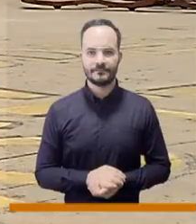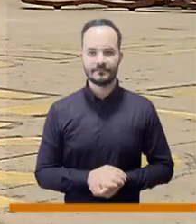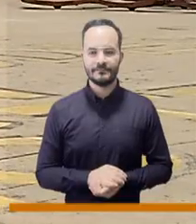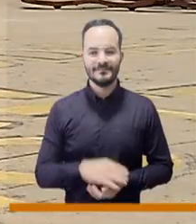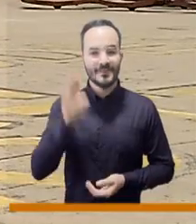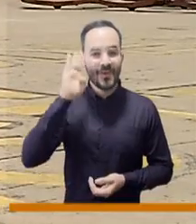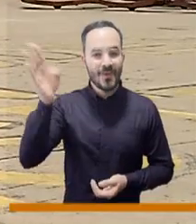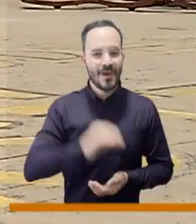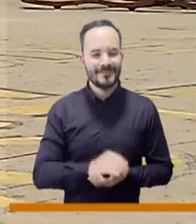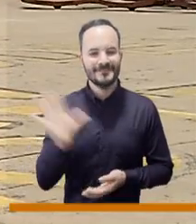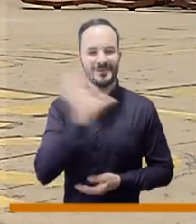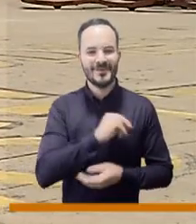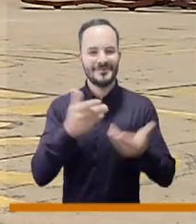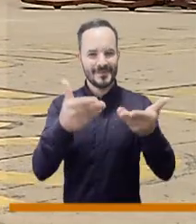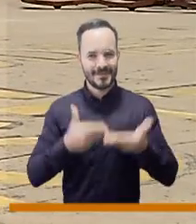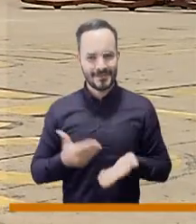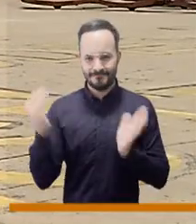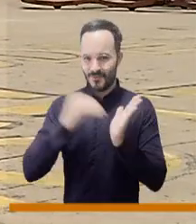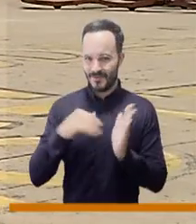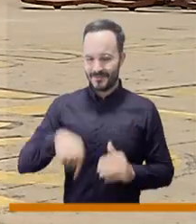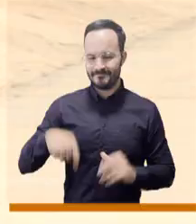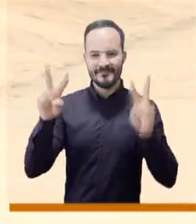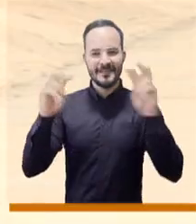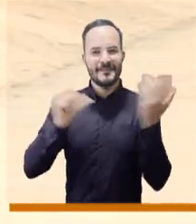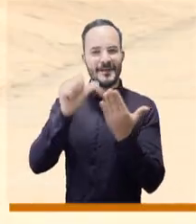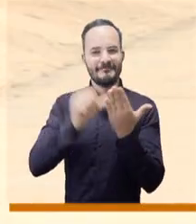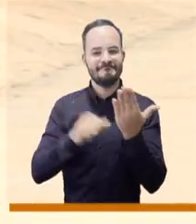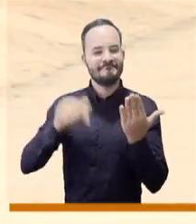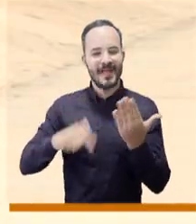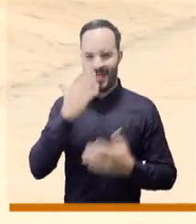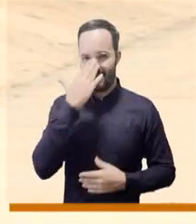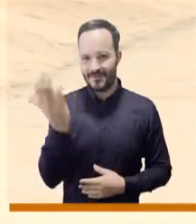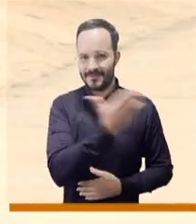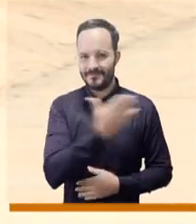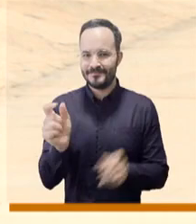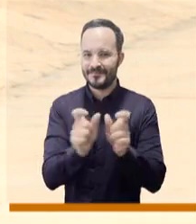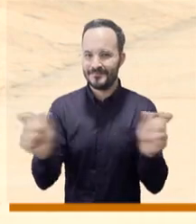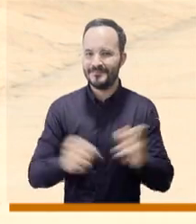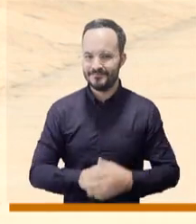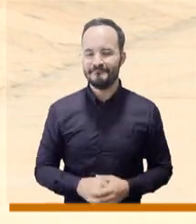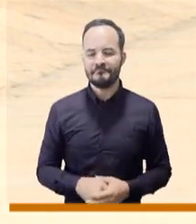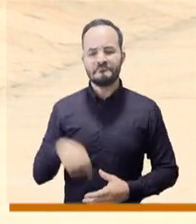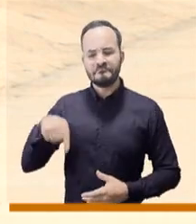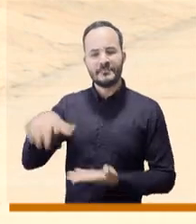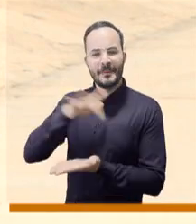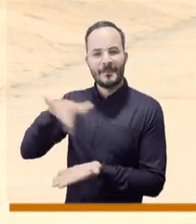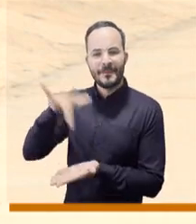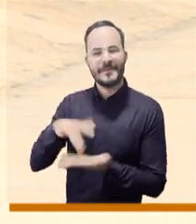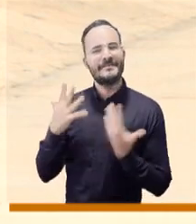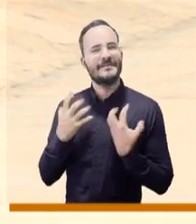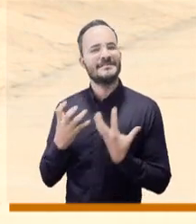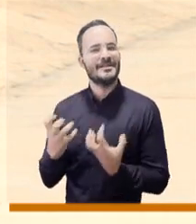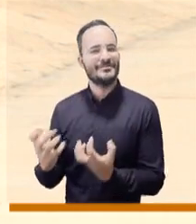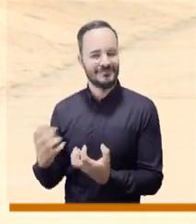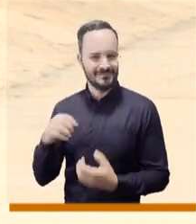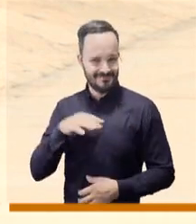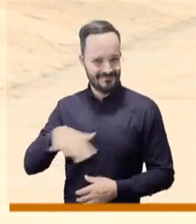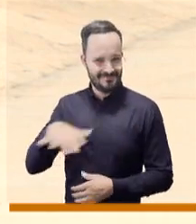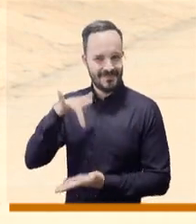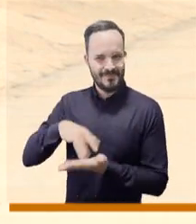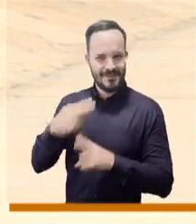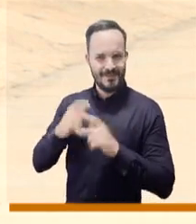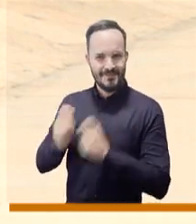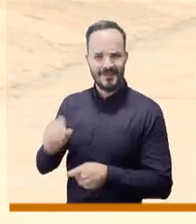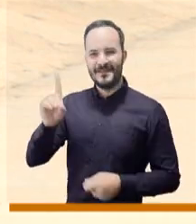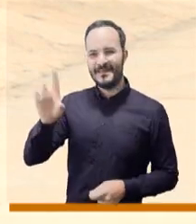Hola, bienvenidos una vez más a De Frente a la Gente. Hoy estamos desde el Parque de los Deseos, un espacio que muchos colectivos sociales